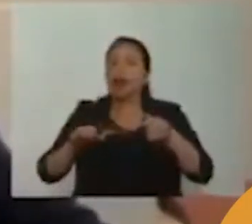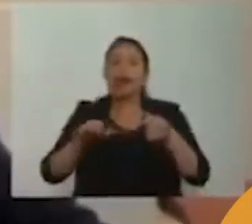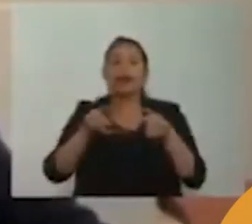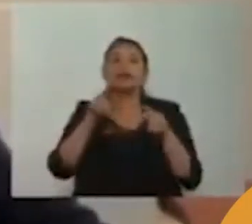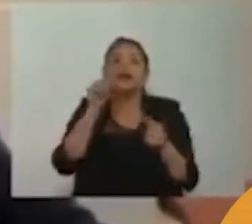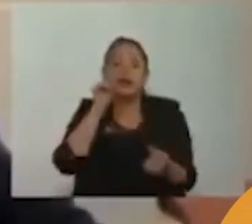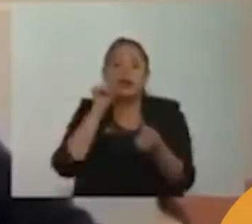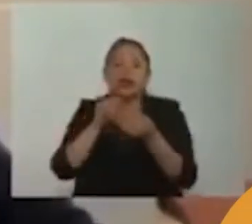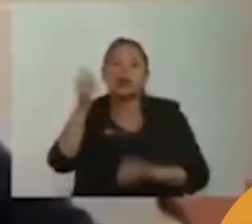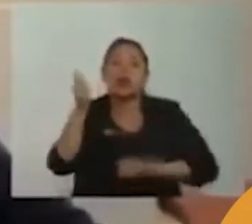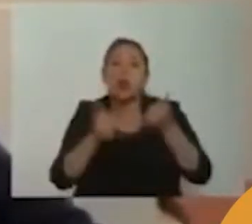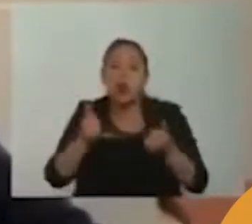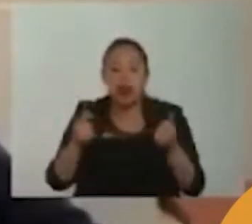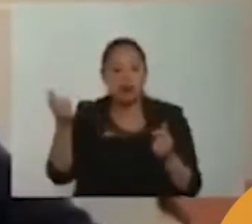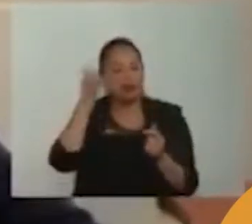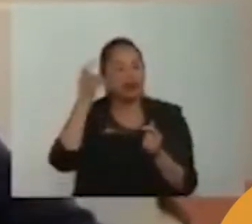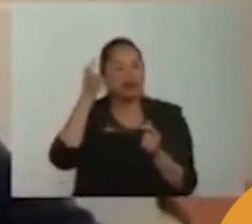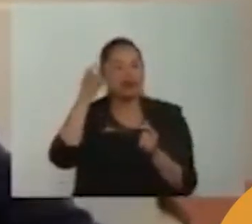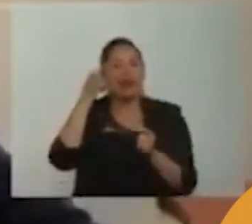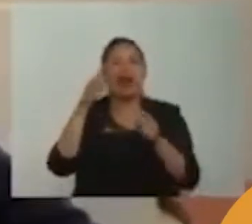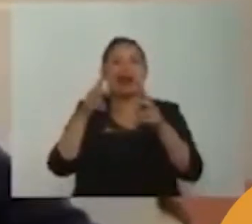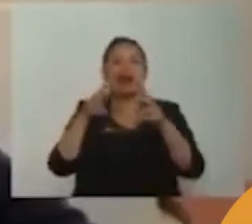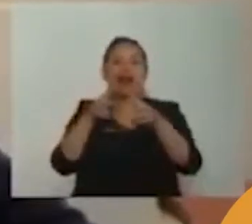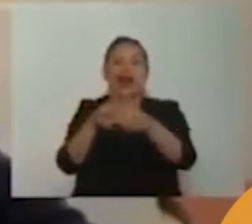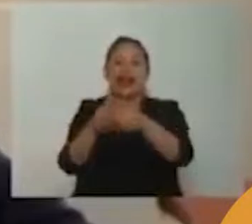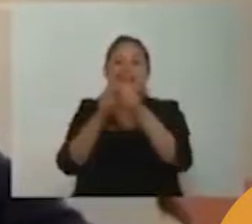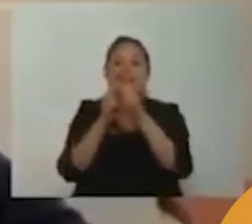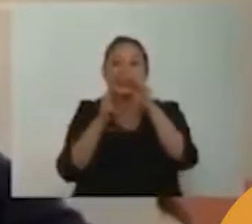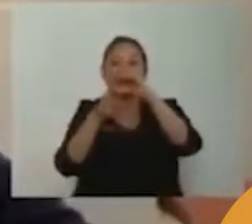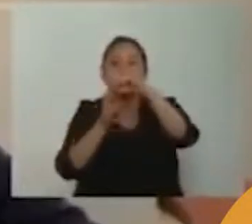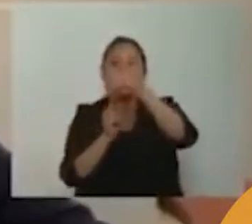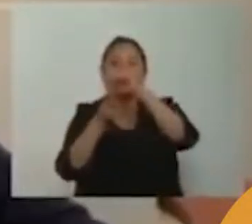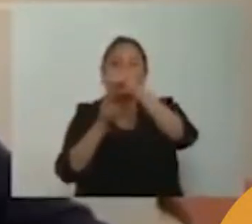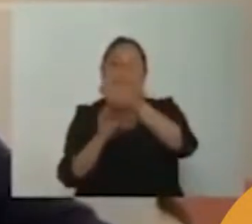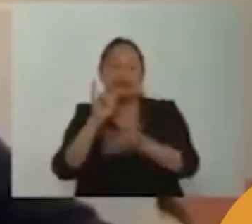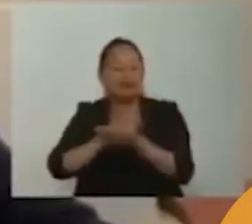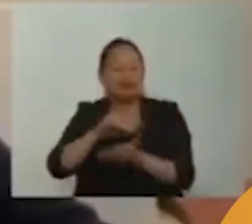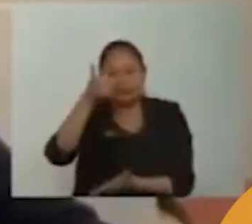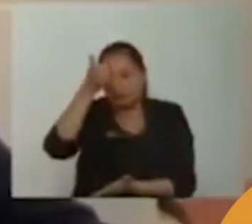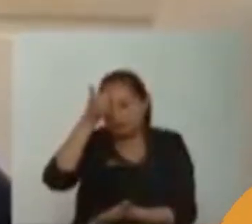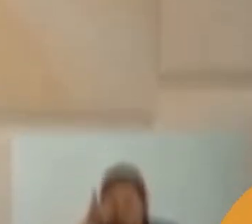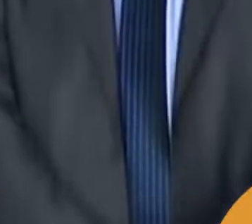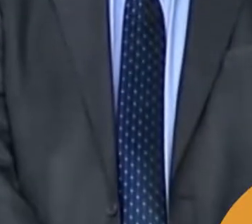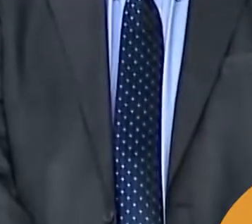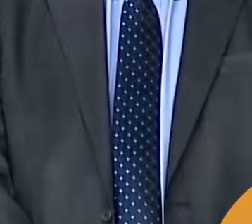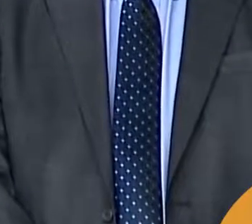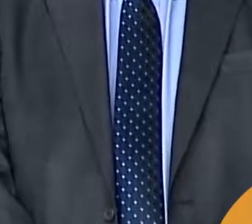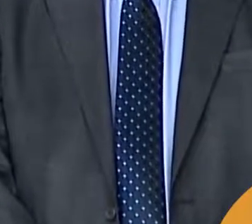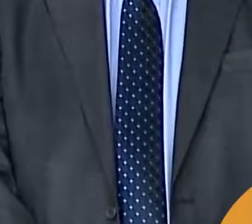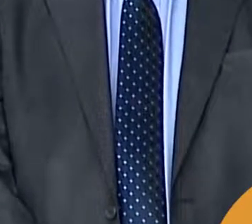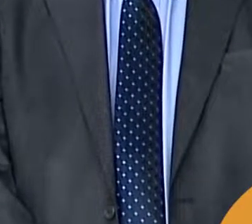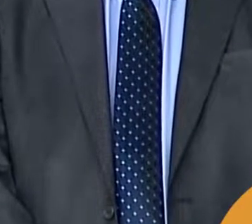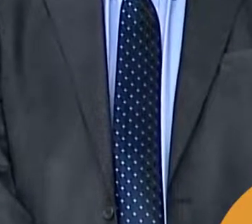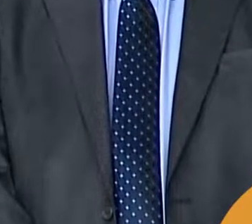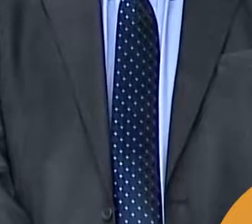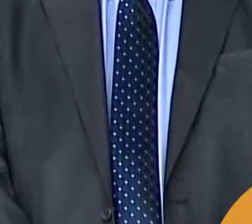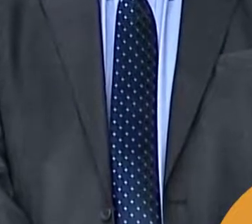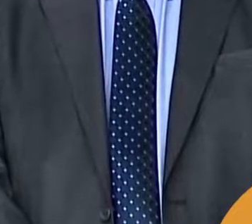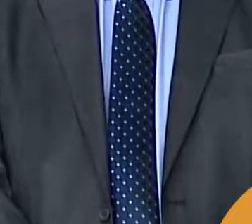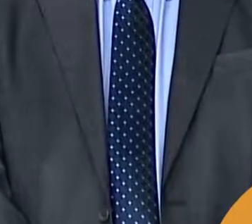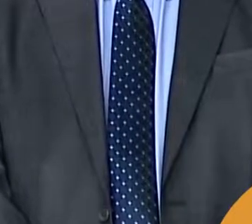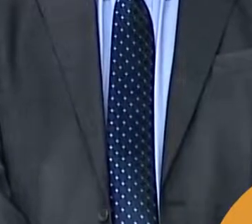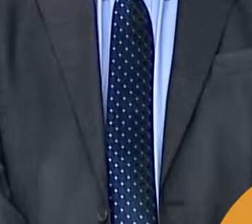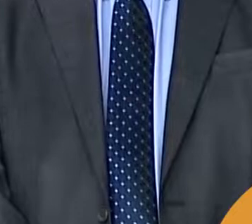una deuda histórica del Estado, aumentar la inversión de recursos para la educación pública. Que gracias a más de